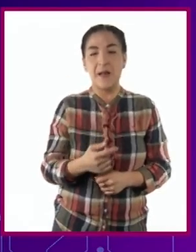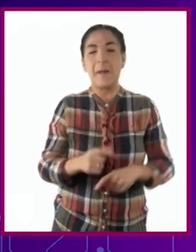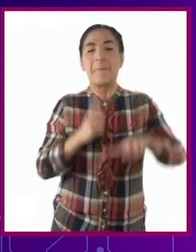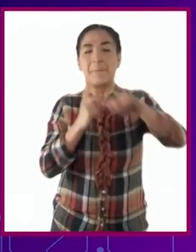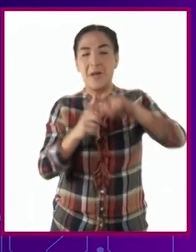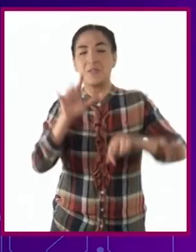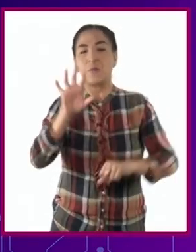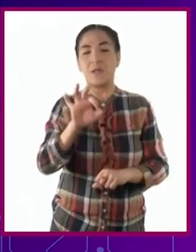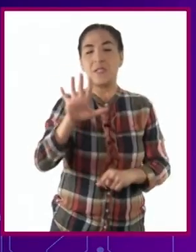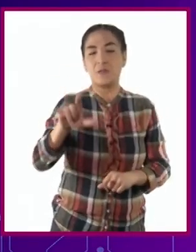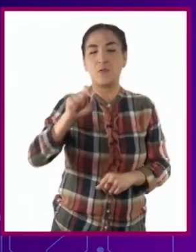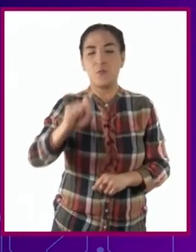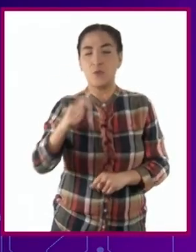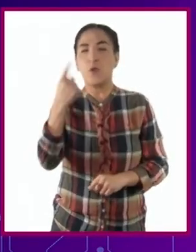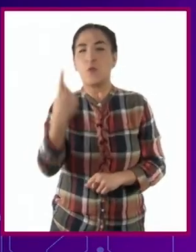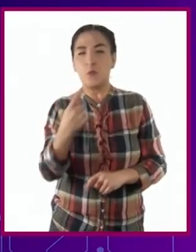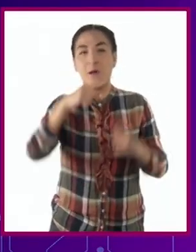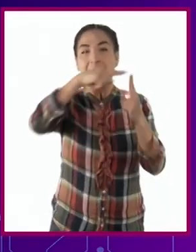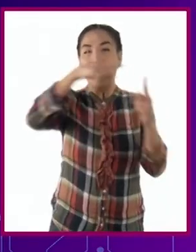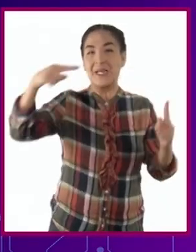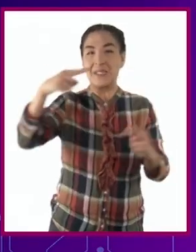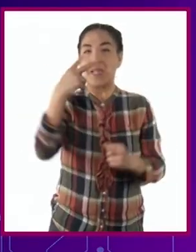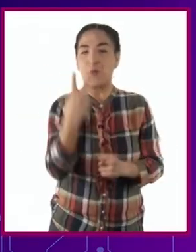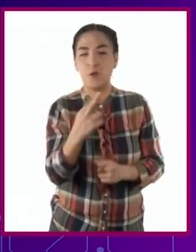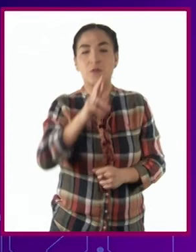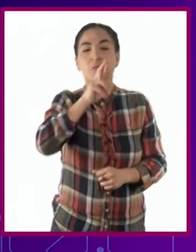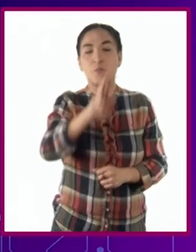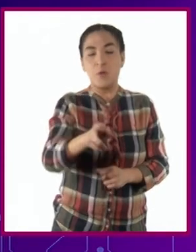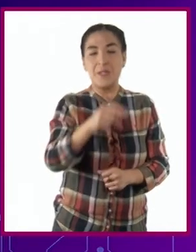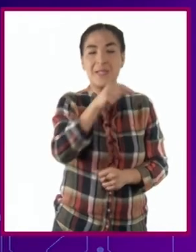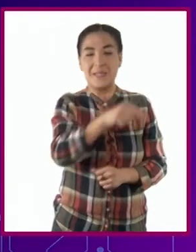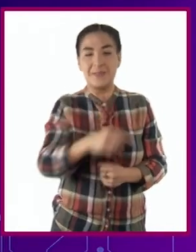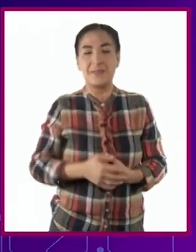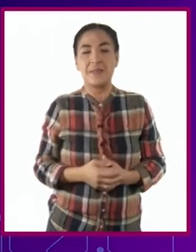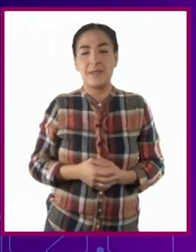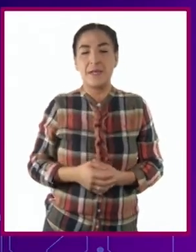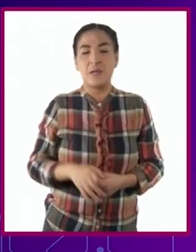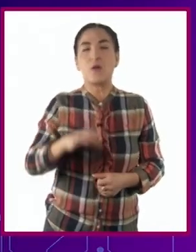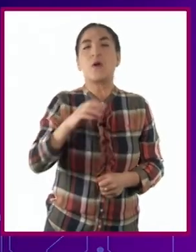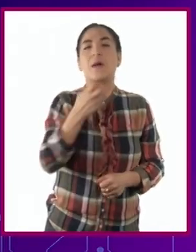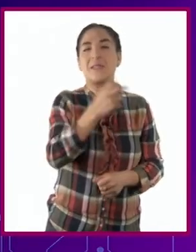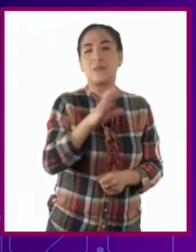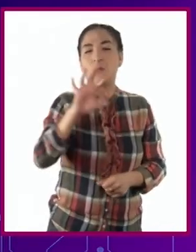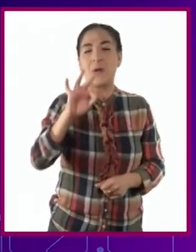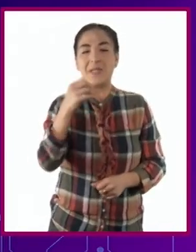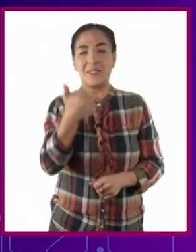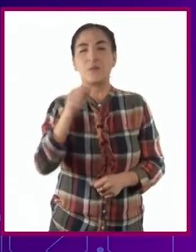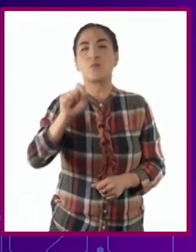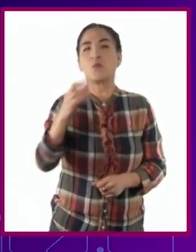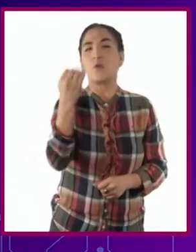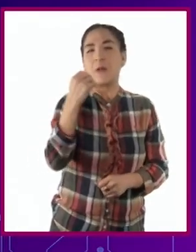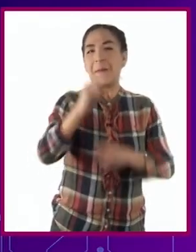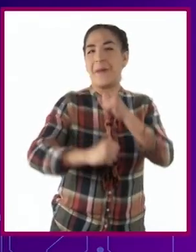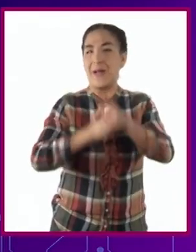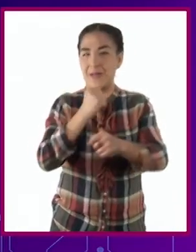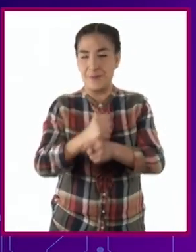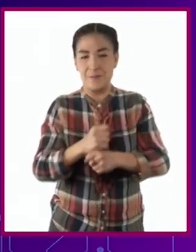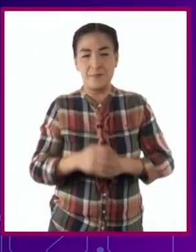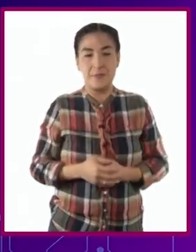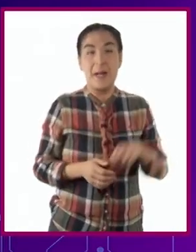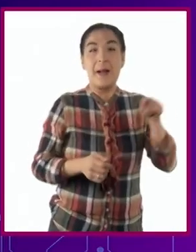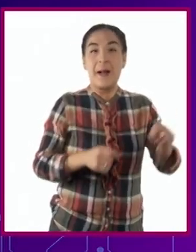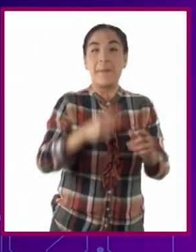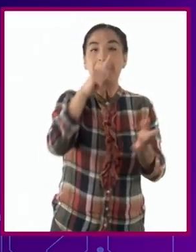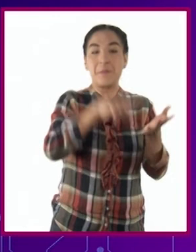2. Así se obtiene que el promedio de 46.9 años en ese año. Lo que corresponde al